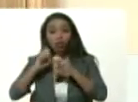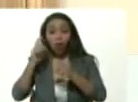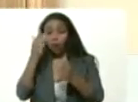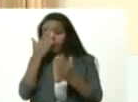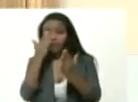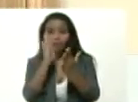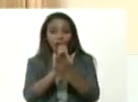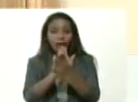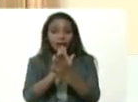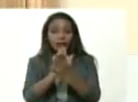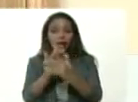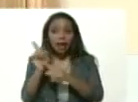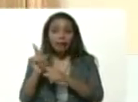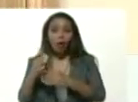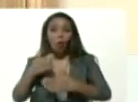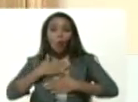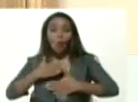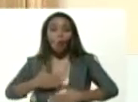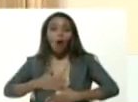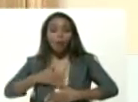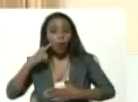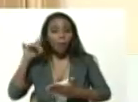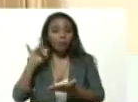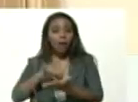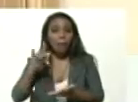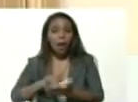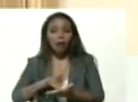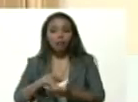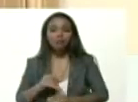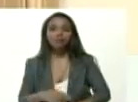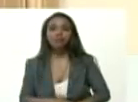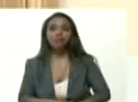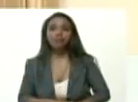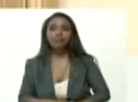directo, de cuerpo presencial.